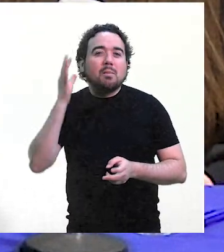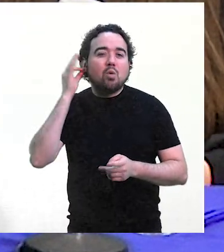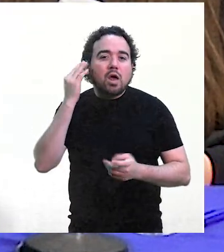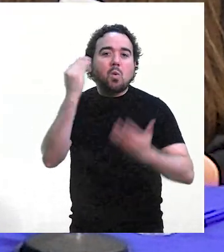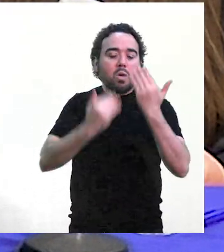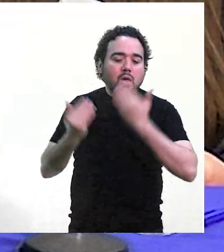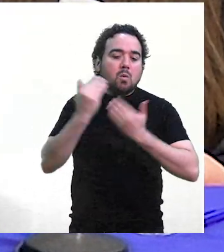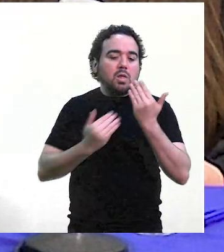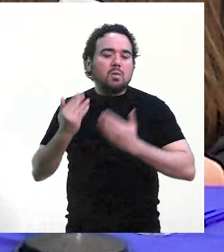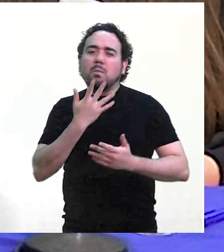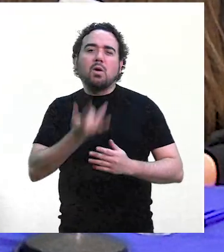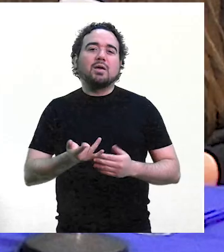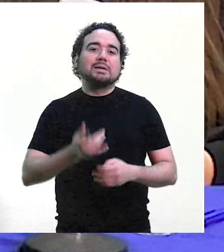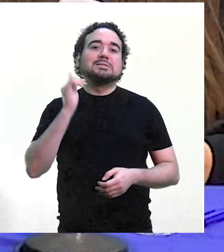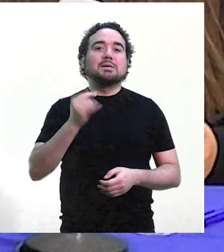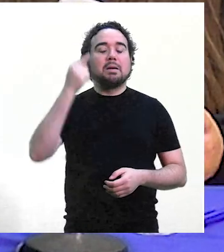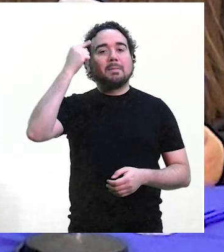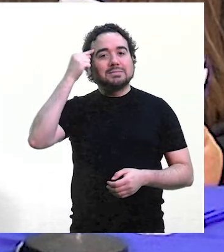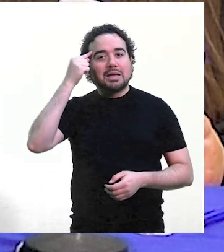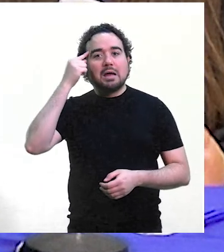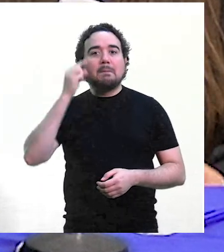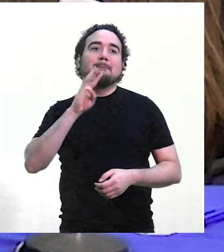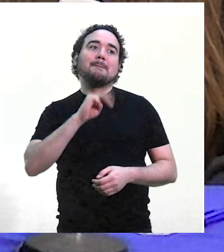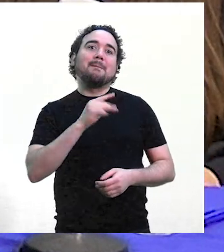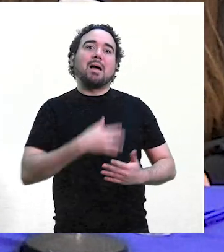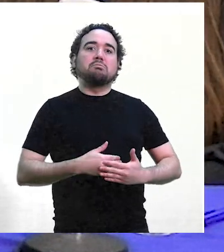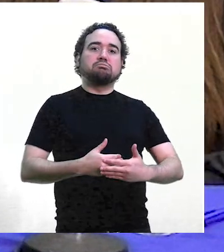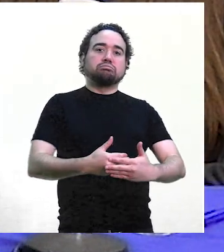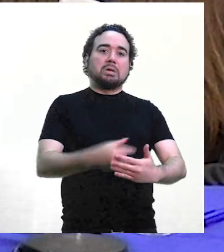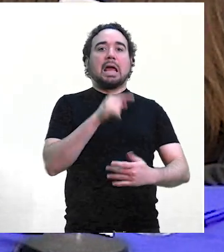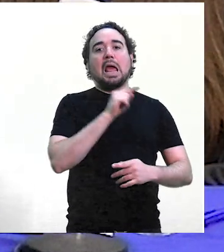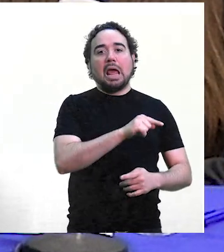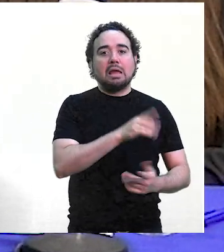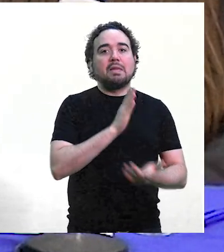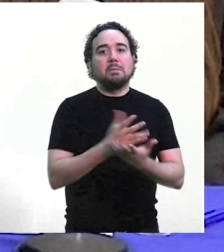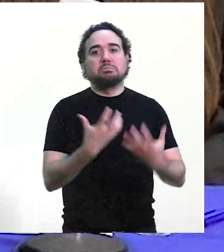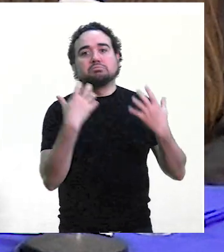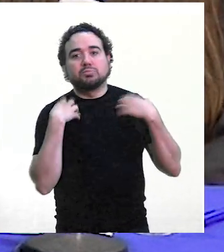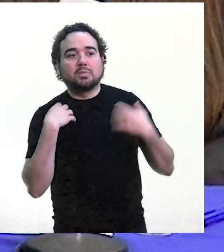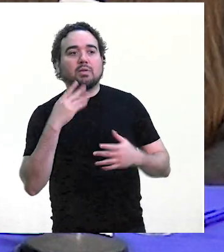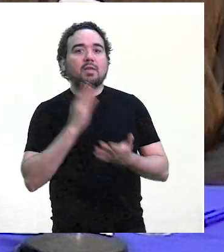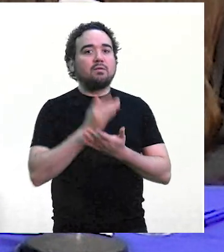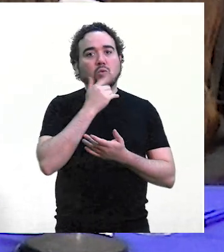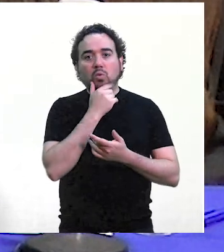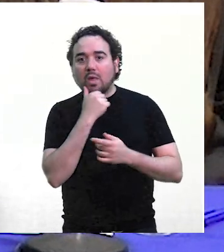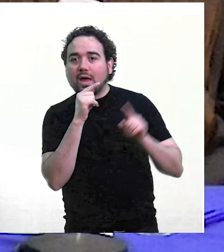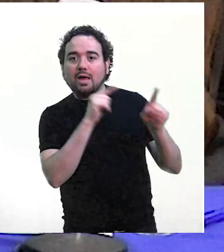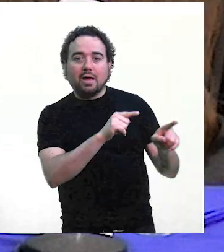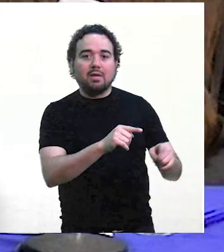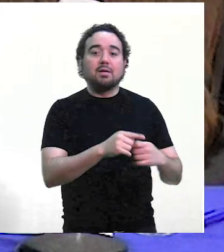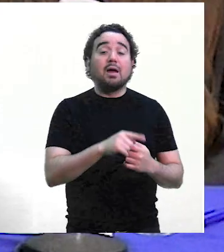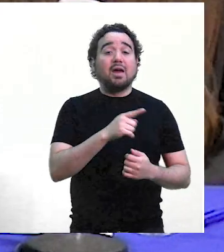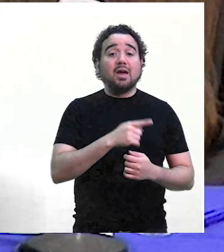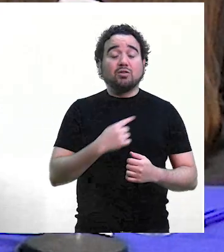cuidar. O sea, siempre la maternidad siempre es la excusa para que nosotras nos llenemos, en este caso, de